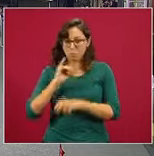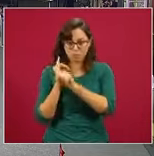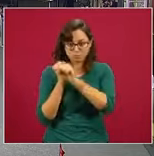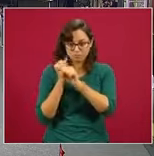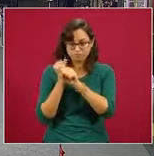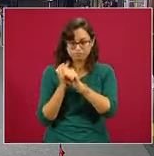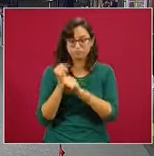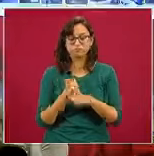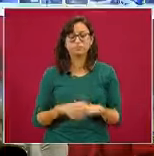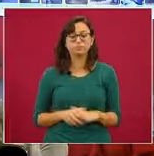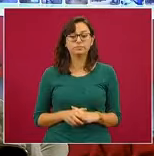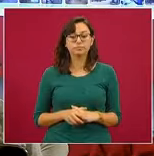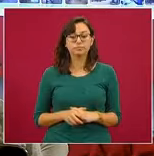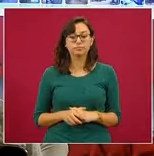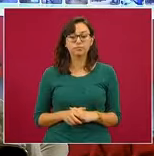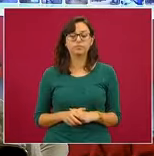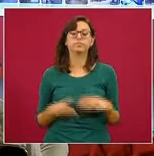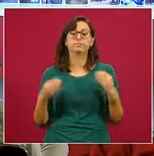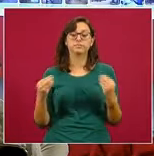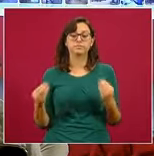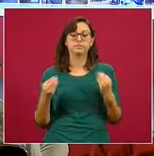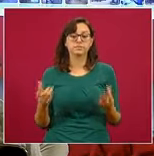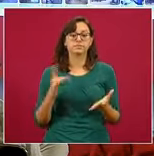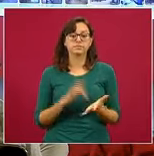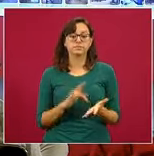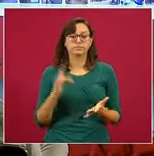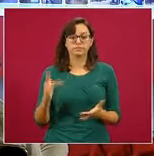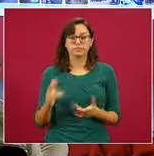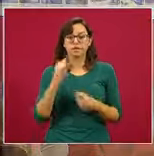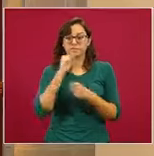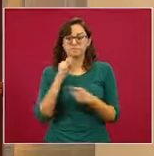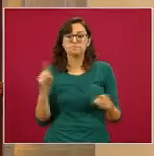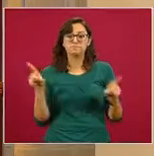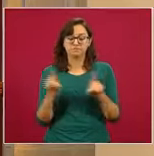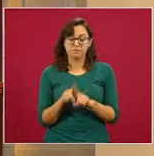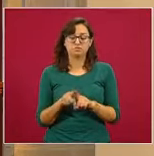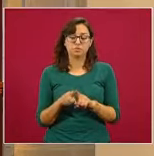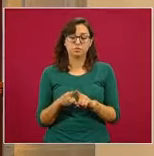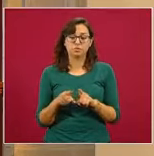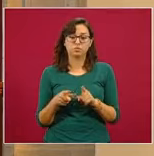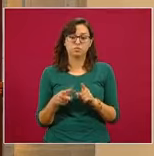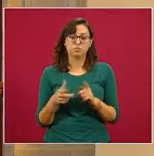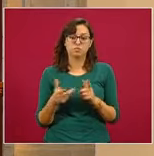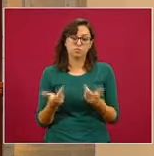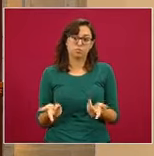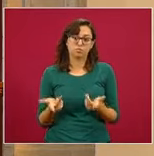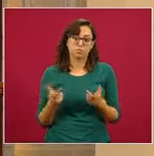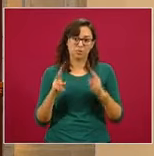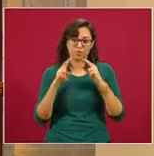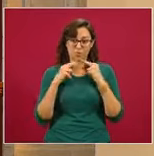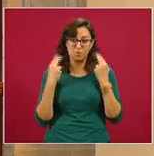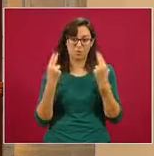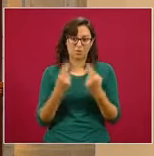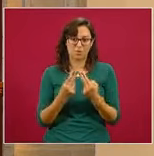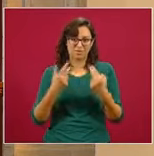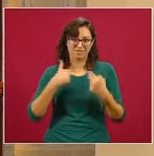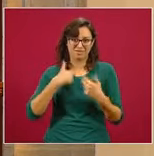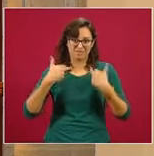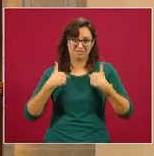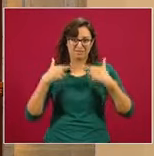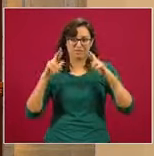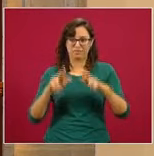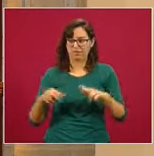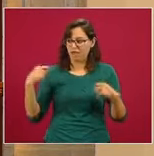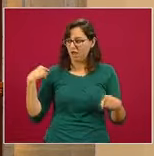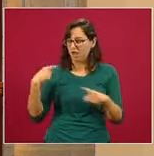¿no? Un agradecimiento a la unidad que tan gustosamente me ha tocado dirigir en estos